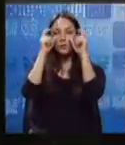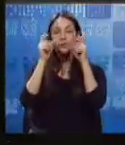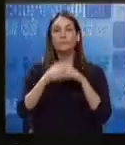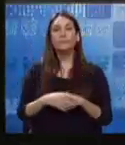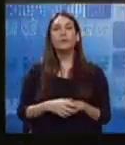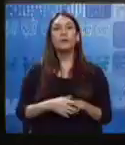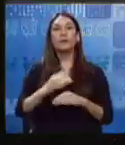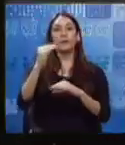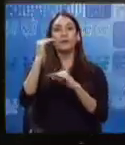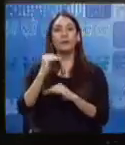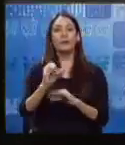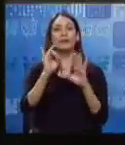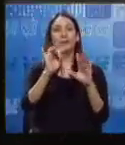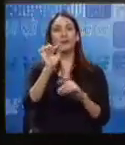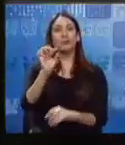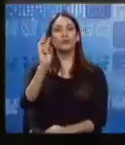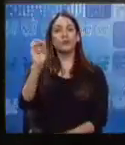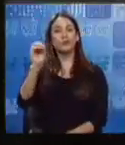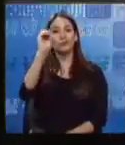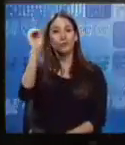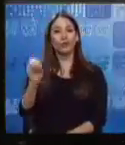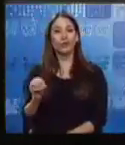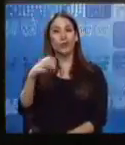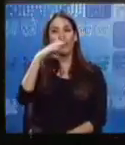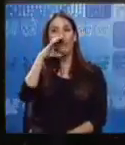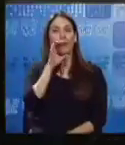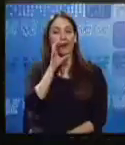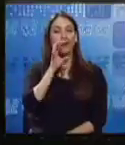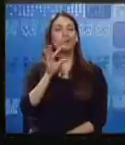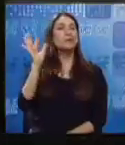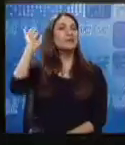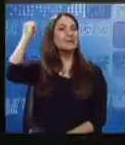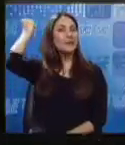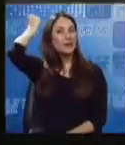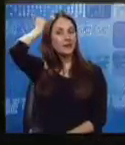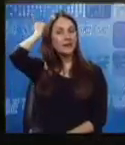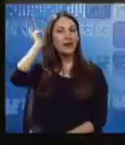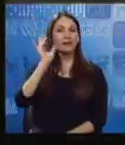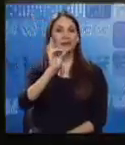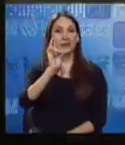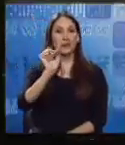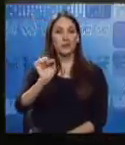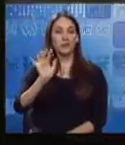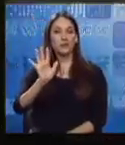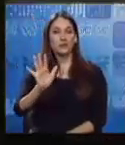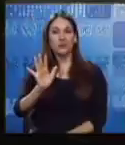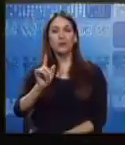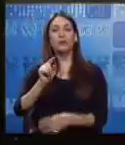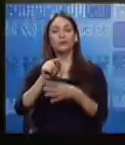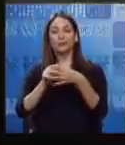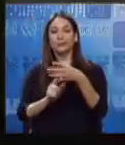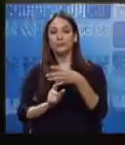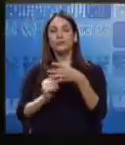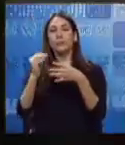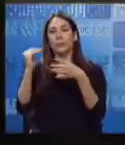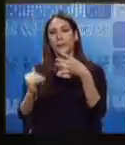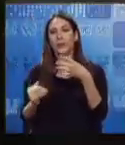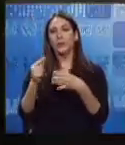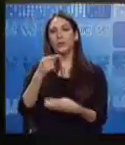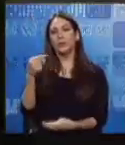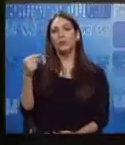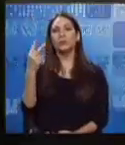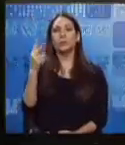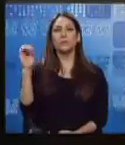el 7.6%, Cintia Viteri con el 7.5% y los otros cuatro candidatos con menos de el